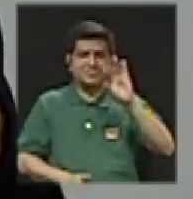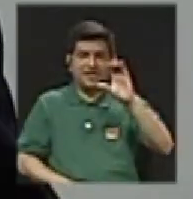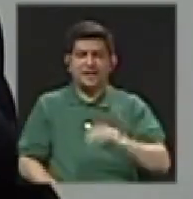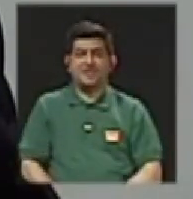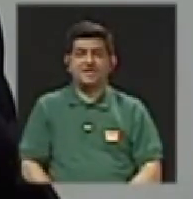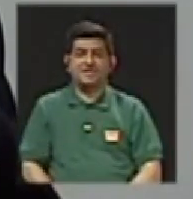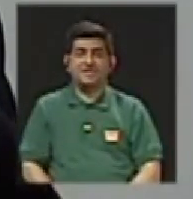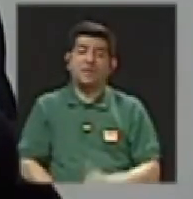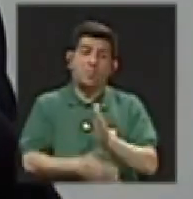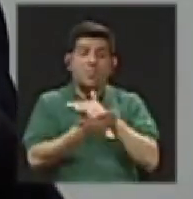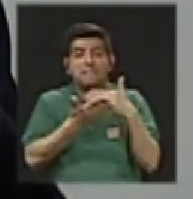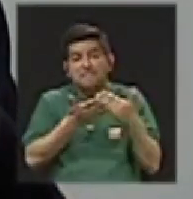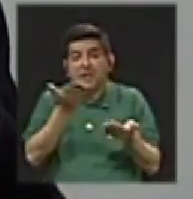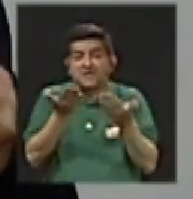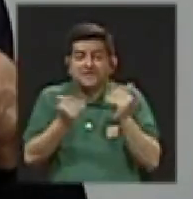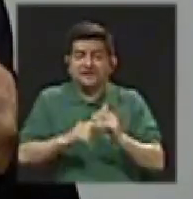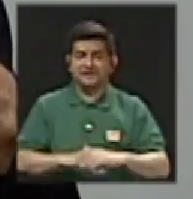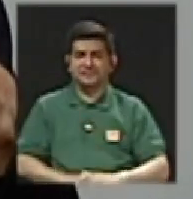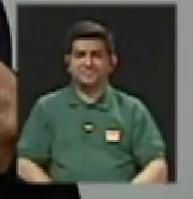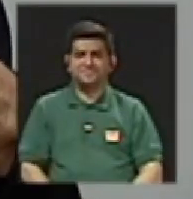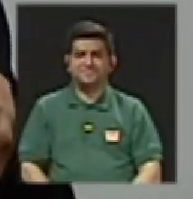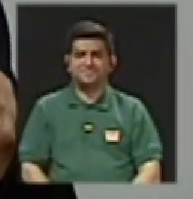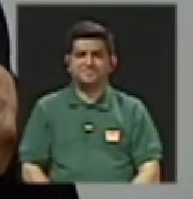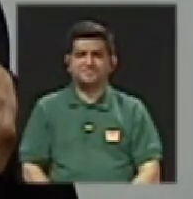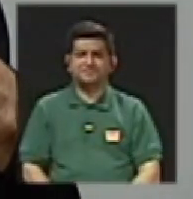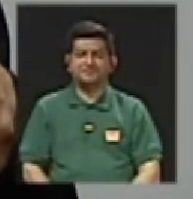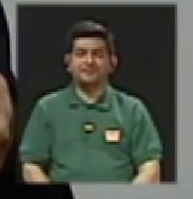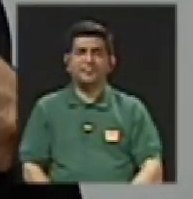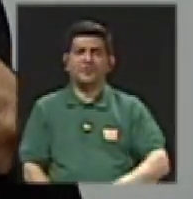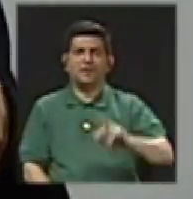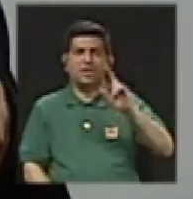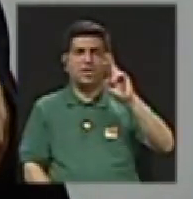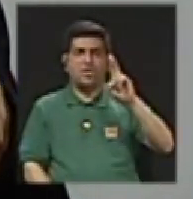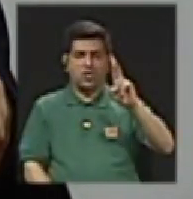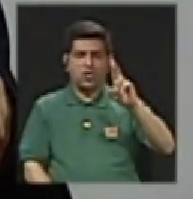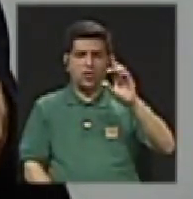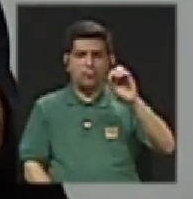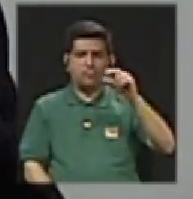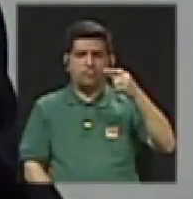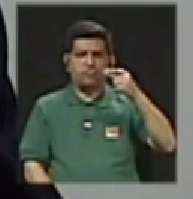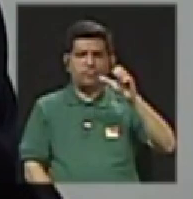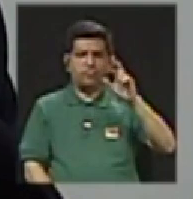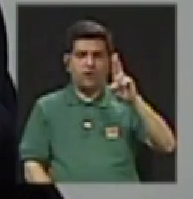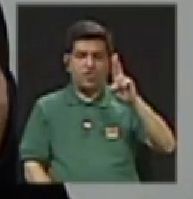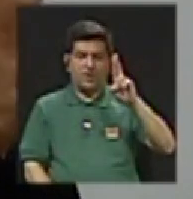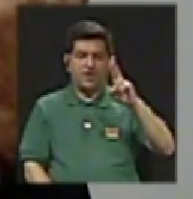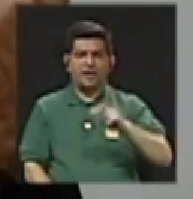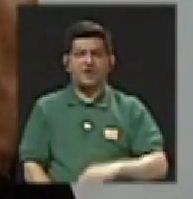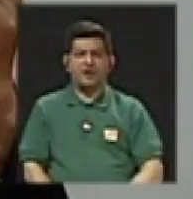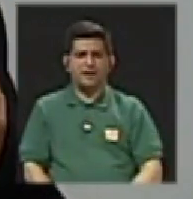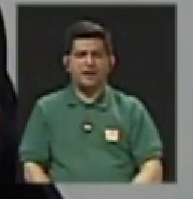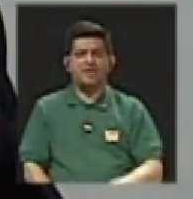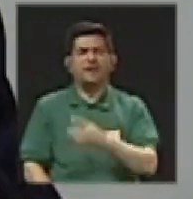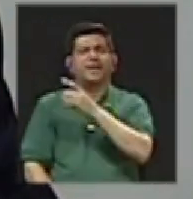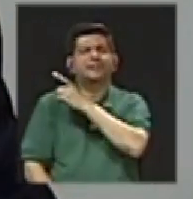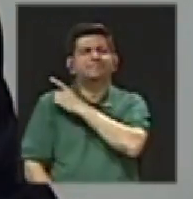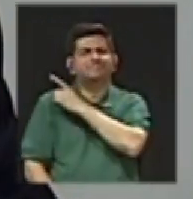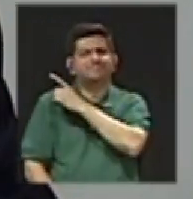por lo menos parcialmente, que es don Roger, el